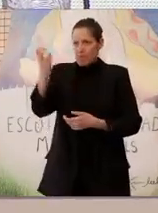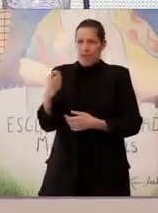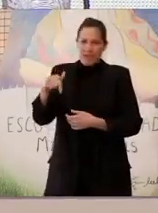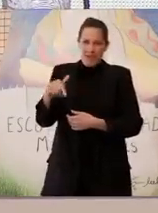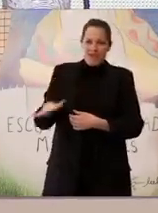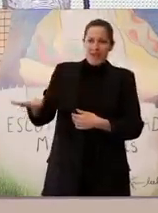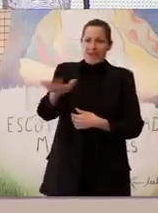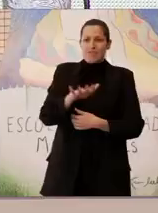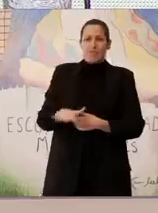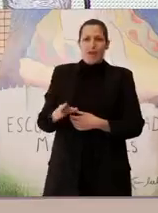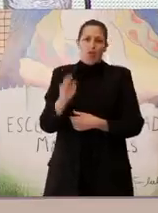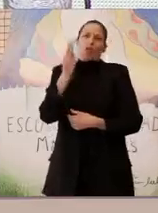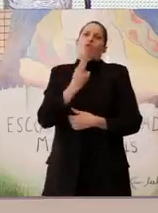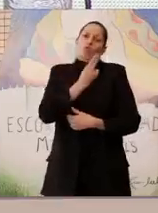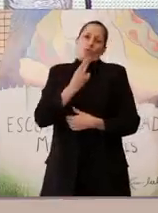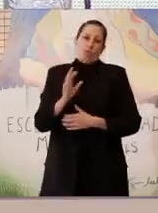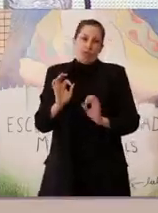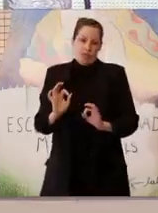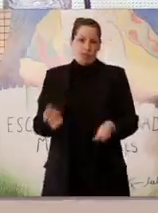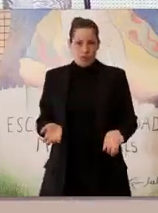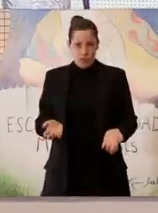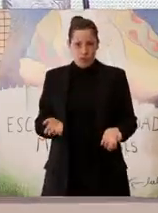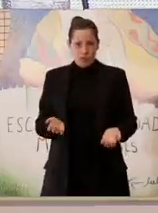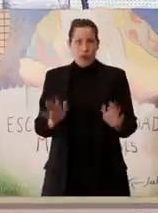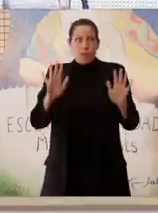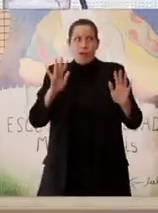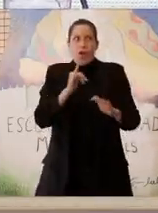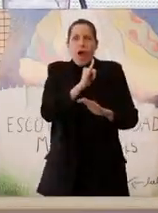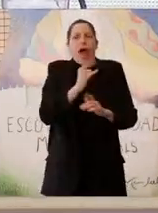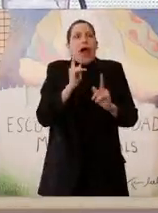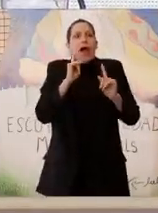estamos, ¿no? Pero, bueno, que como todo, cautela.